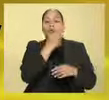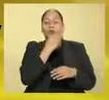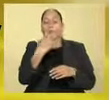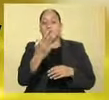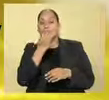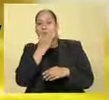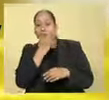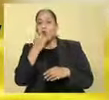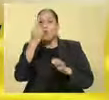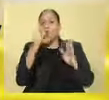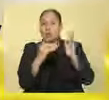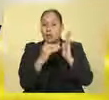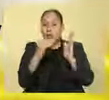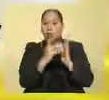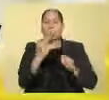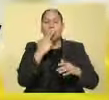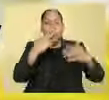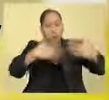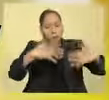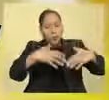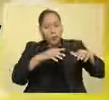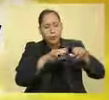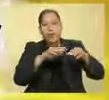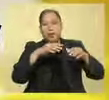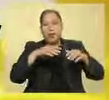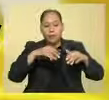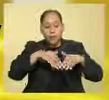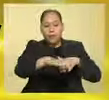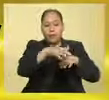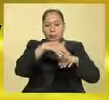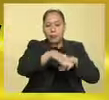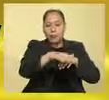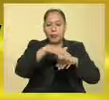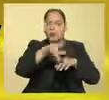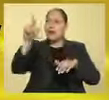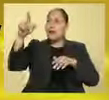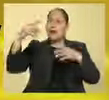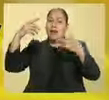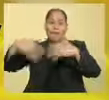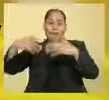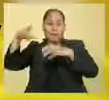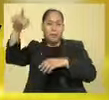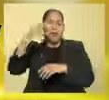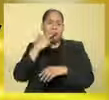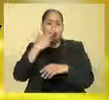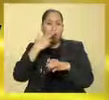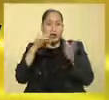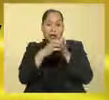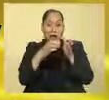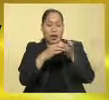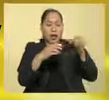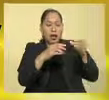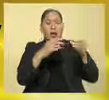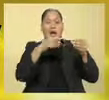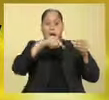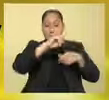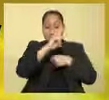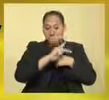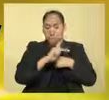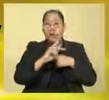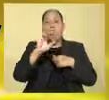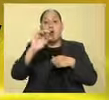5 minutos. Para que vean, o sea, la industria tabacalera en nuestro país y en el mundo